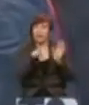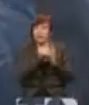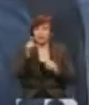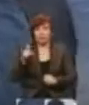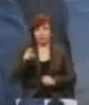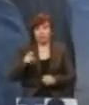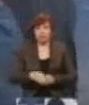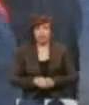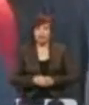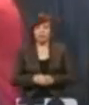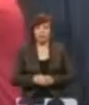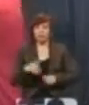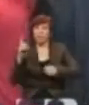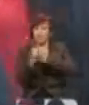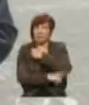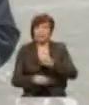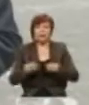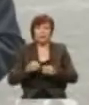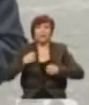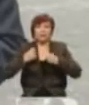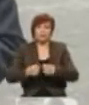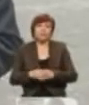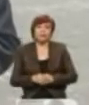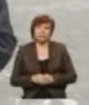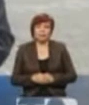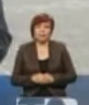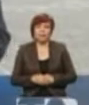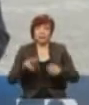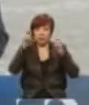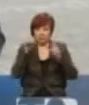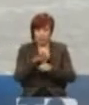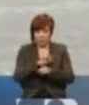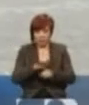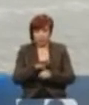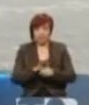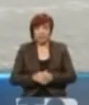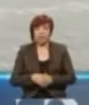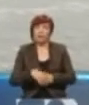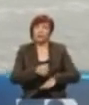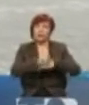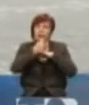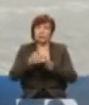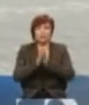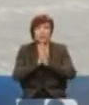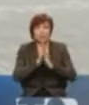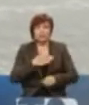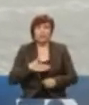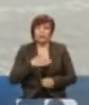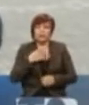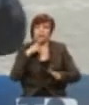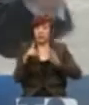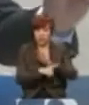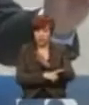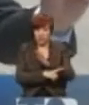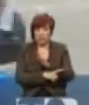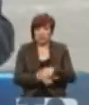y permita el endurecimiento de las penas. Para los casos de violencia sexual, las autoridades hacen un llamado en especial y es que no solo se denuncie a